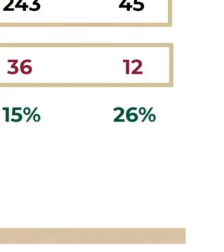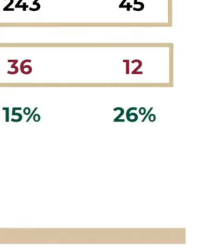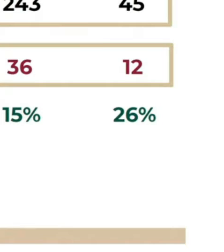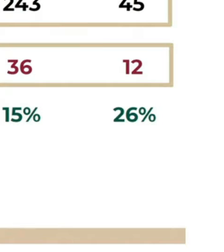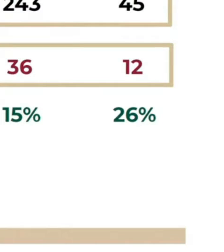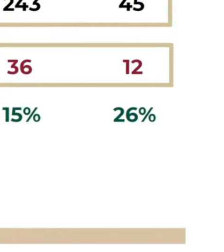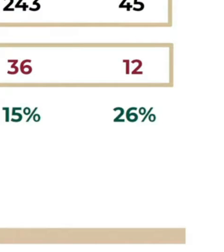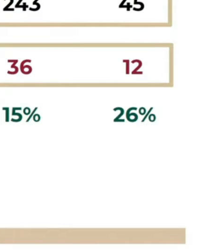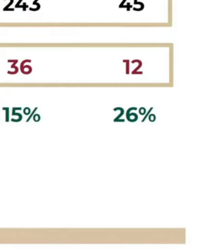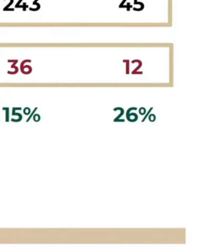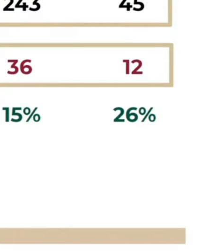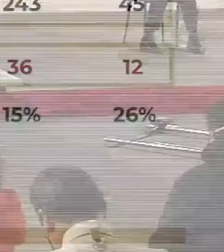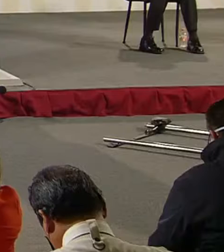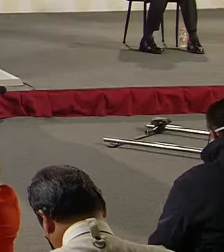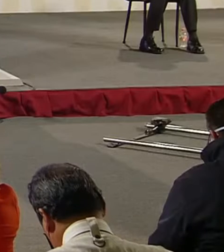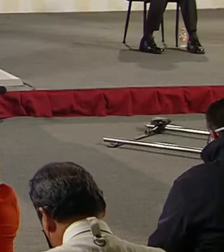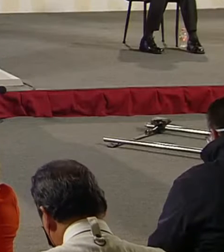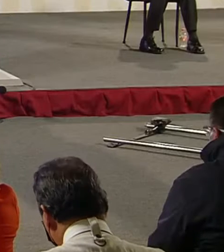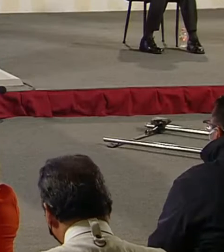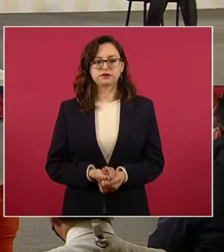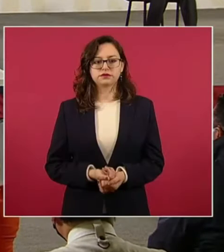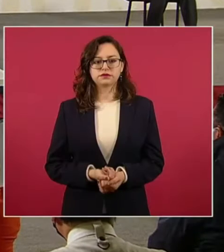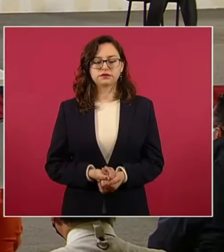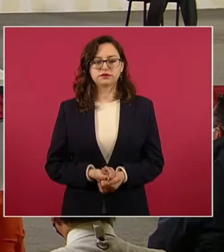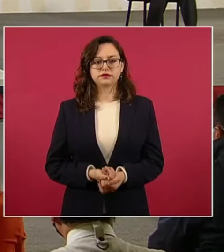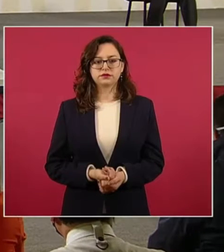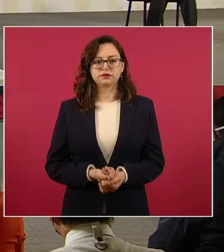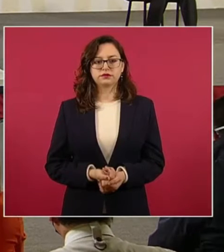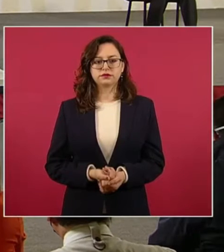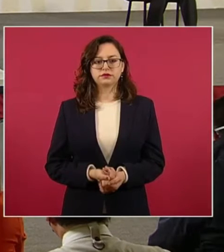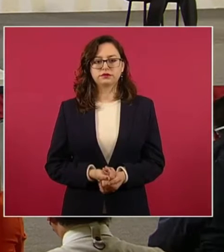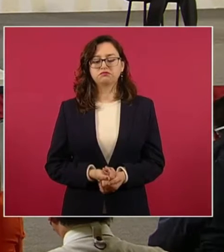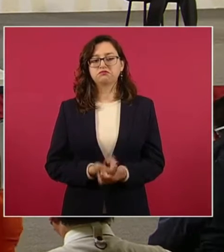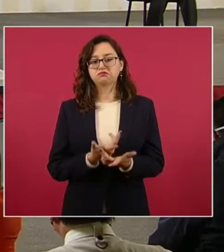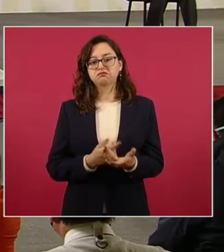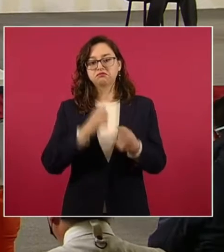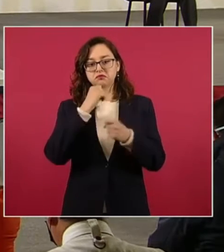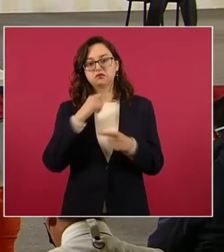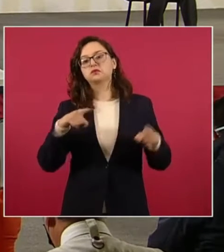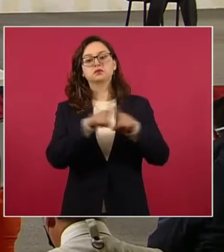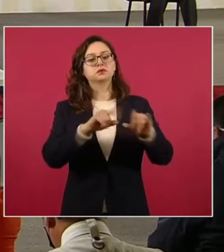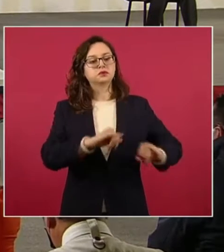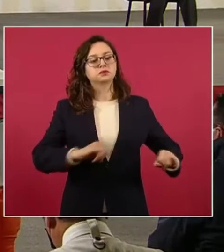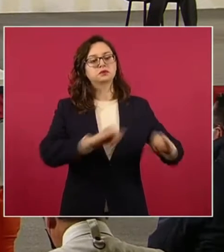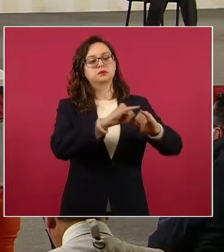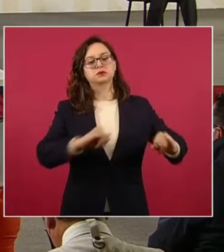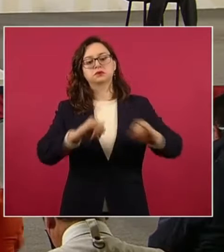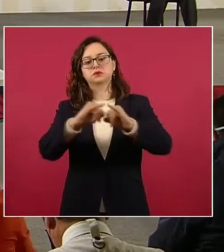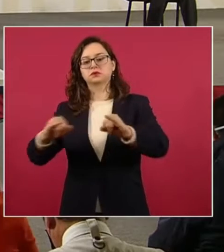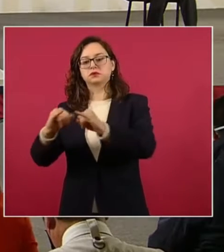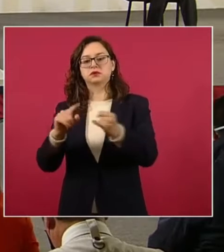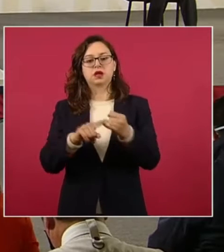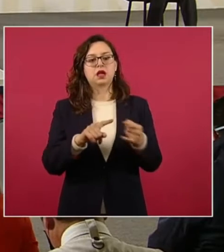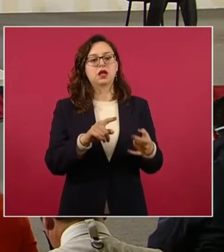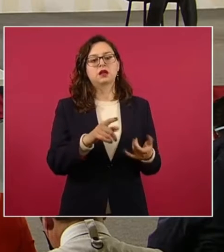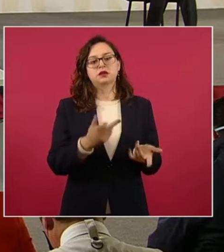los 1,483 que se contrataron. Y así en el resto de las instituciones, 58% para el IMSS.